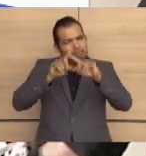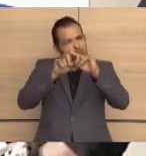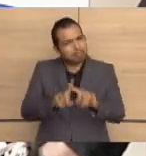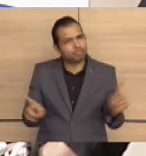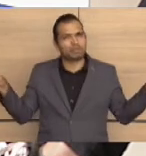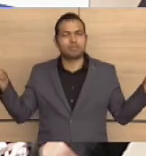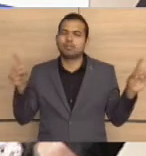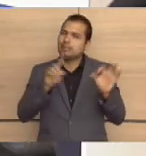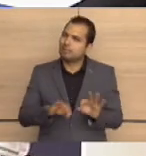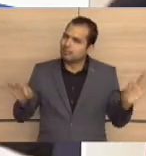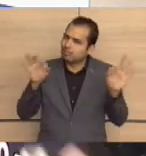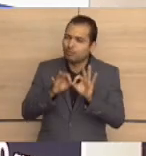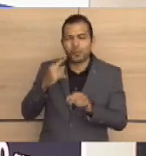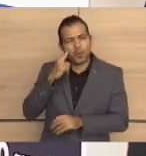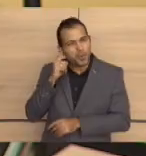se revise,